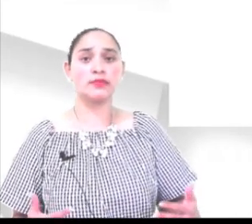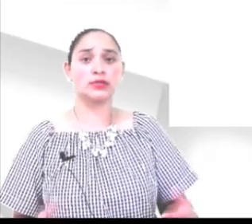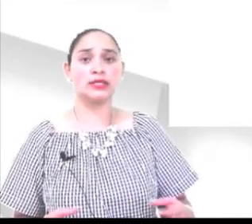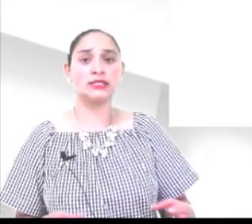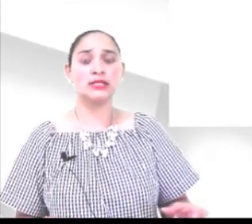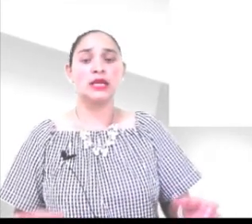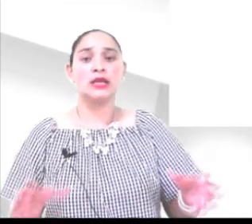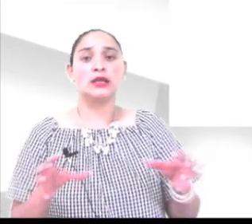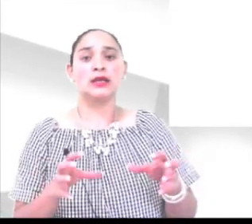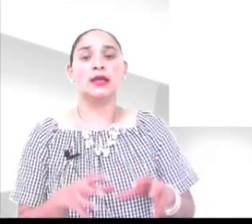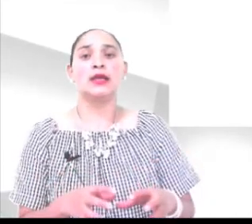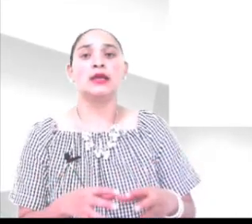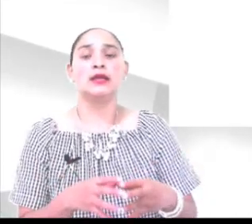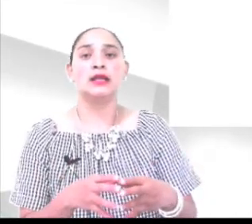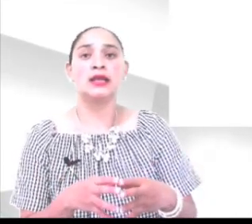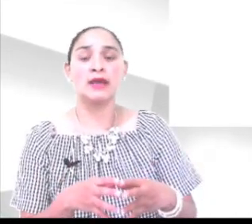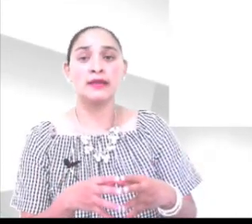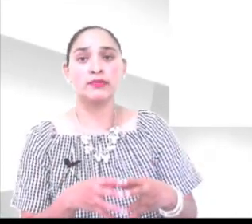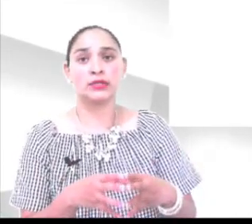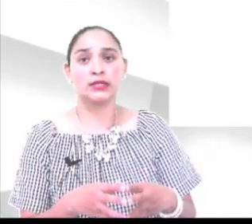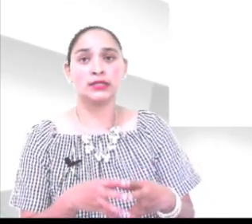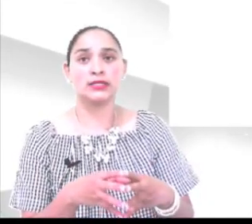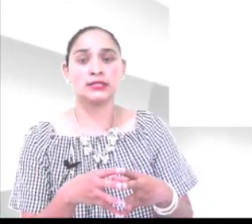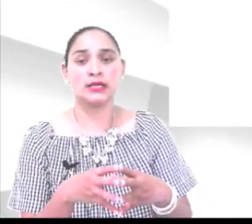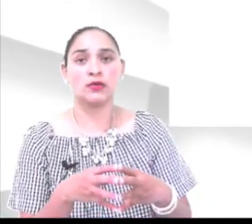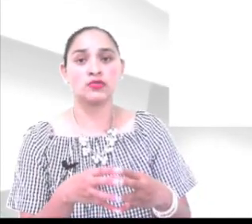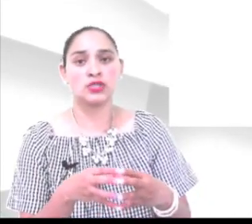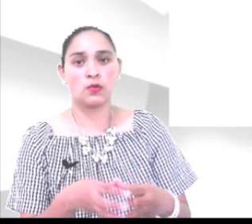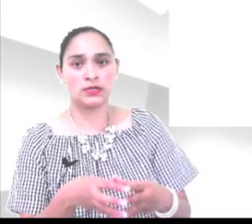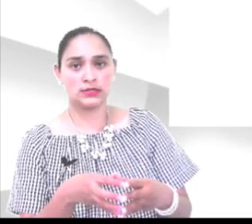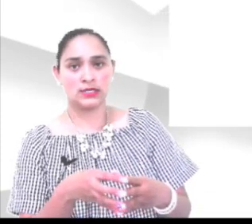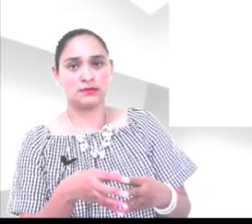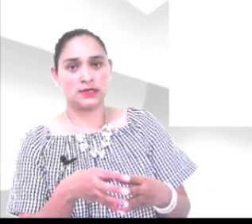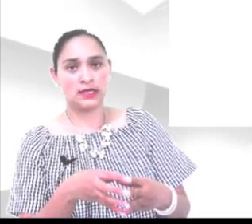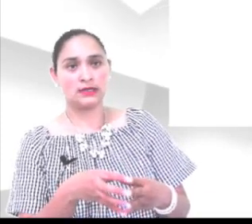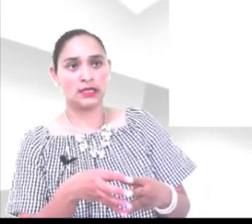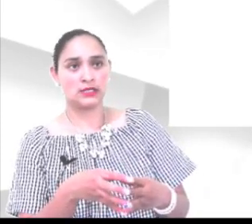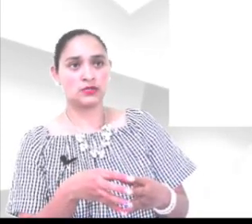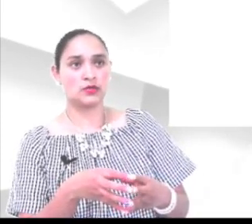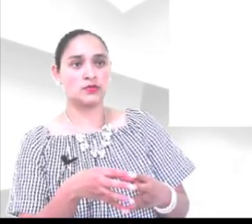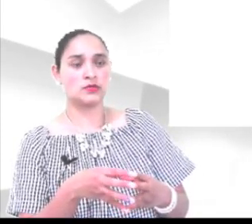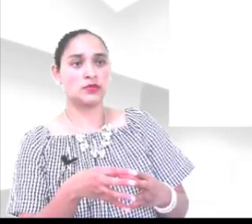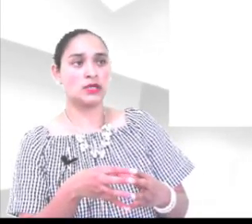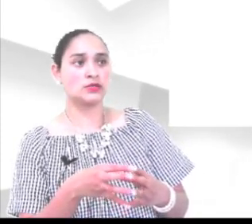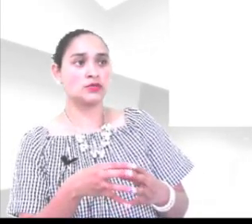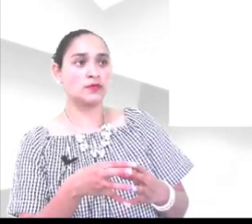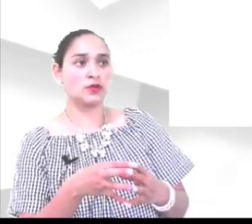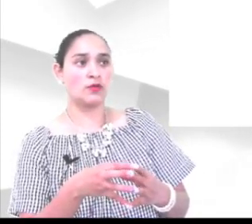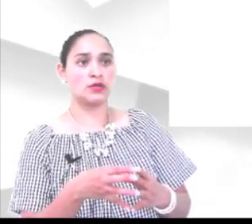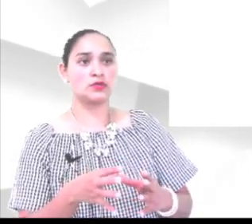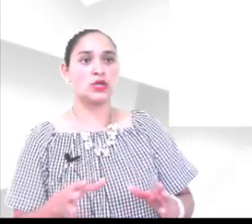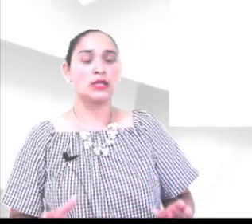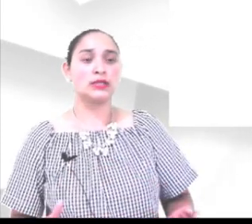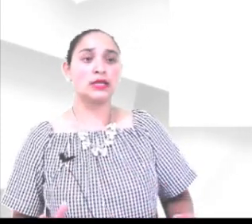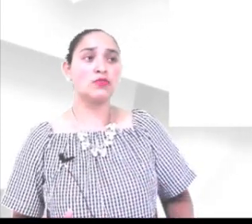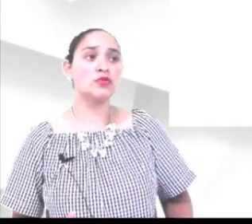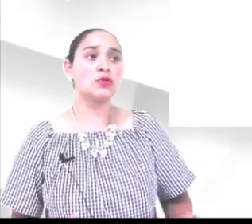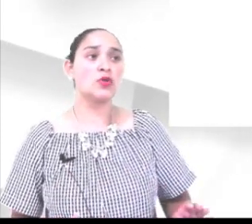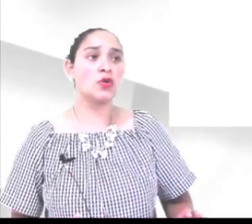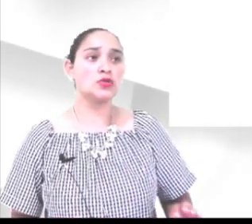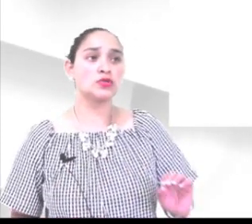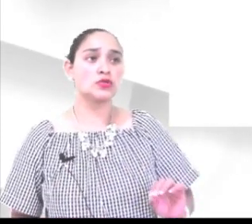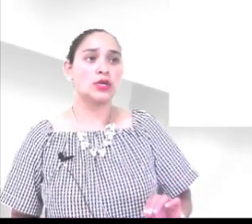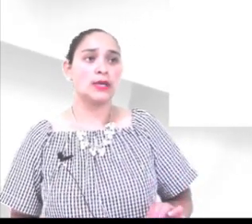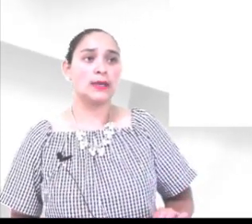los más importantes, las más importantes consecuencias, ¿verdad?, de estos fenómenos. Tenemos